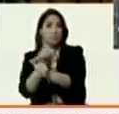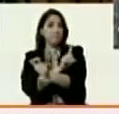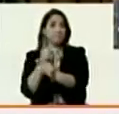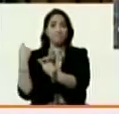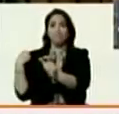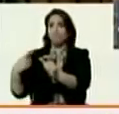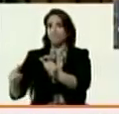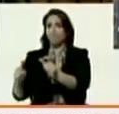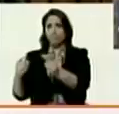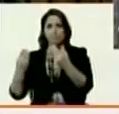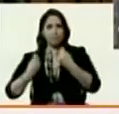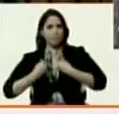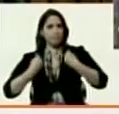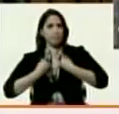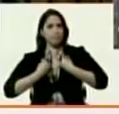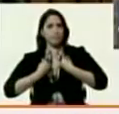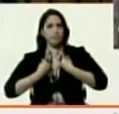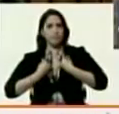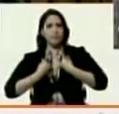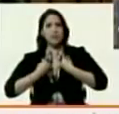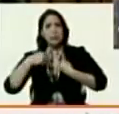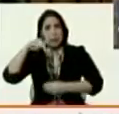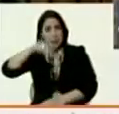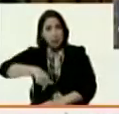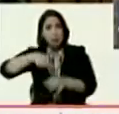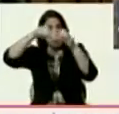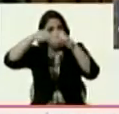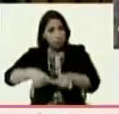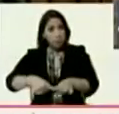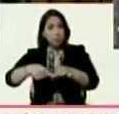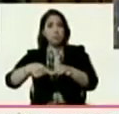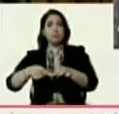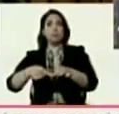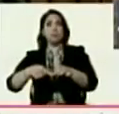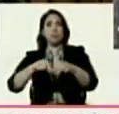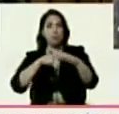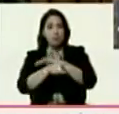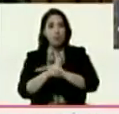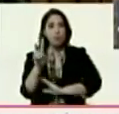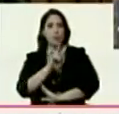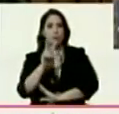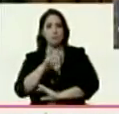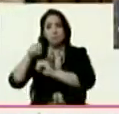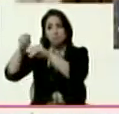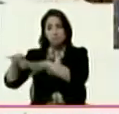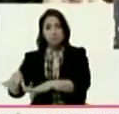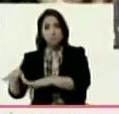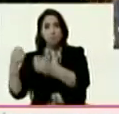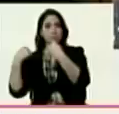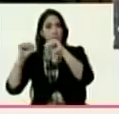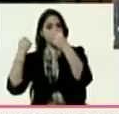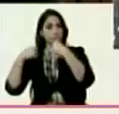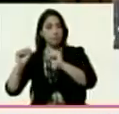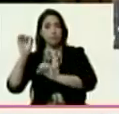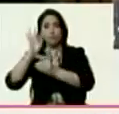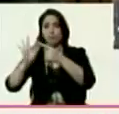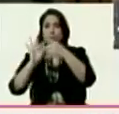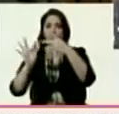tienen residencia física en el territorio venezolano y que abandonaron el ejercicio de sus funciones